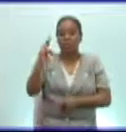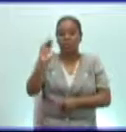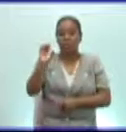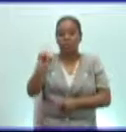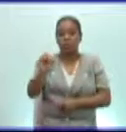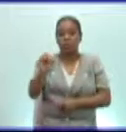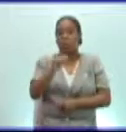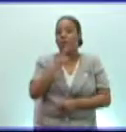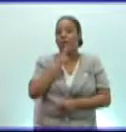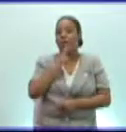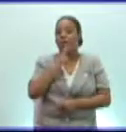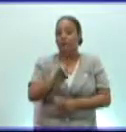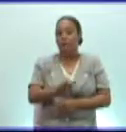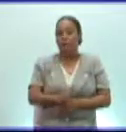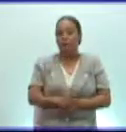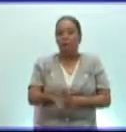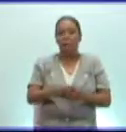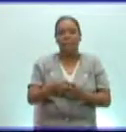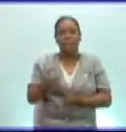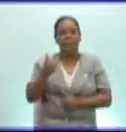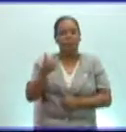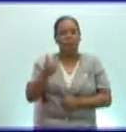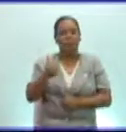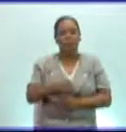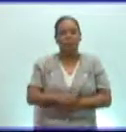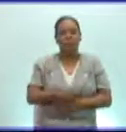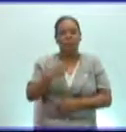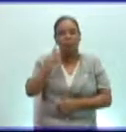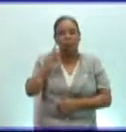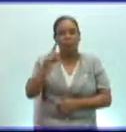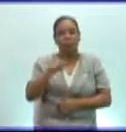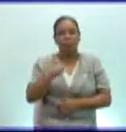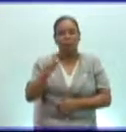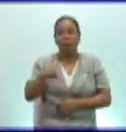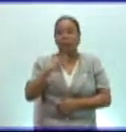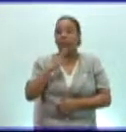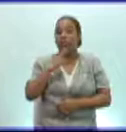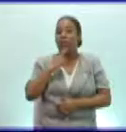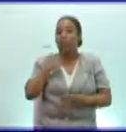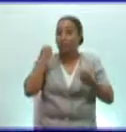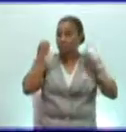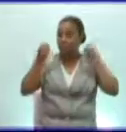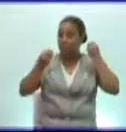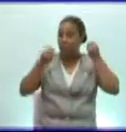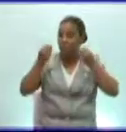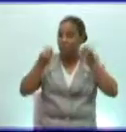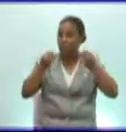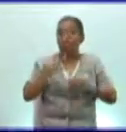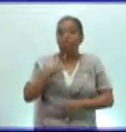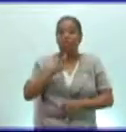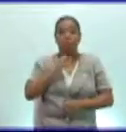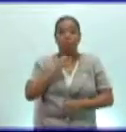agua. Pero bien, vamos a ver que esta agua que estábamos analizando, que era agua pura,